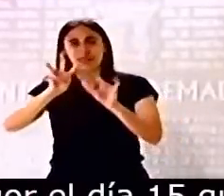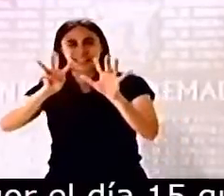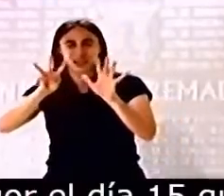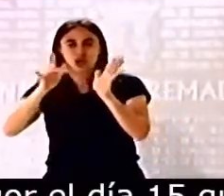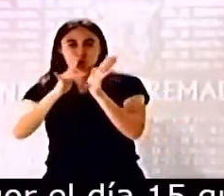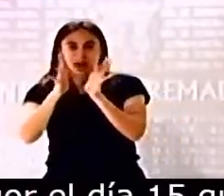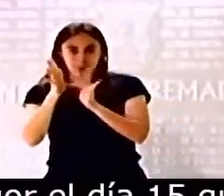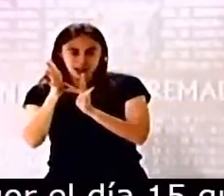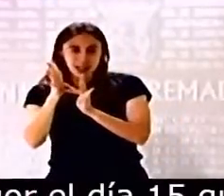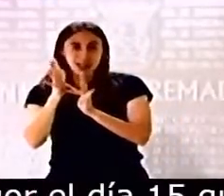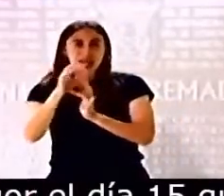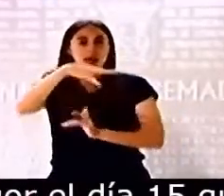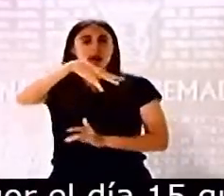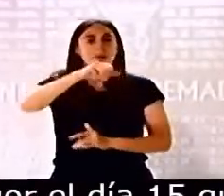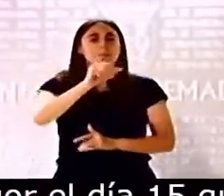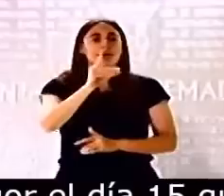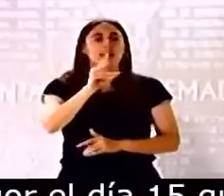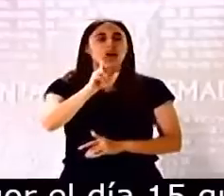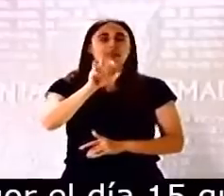las localidades de Madroñera,